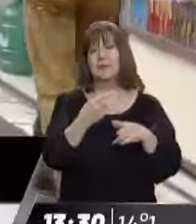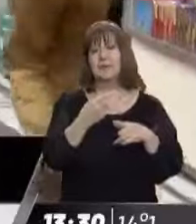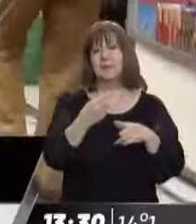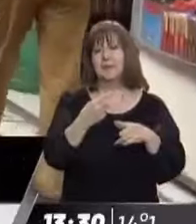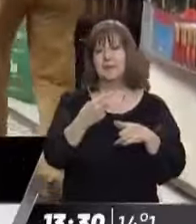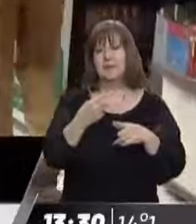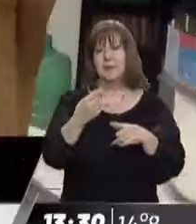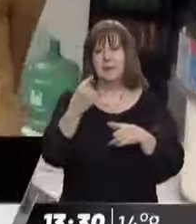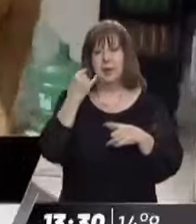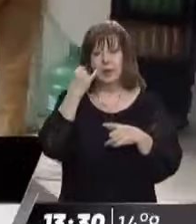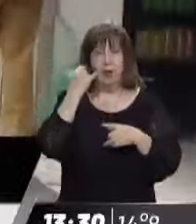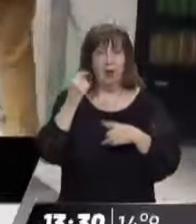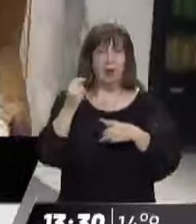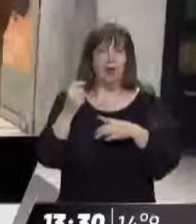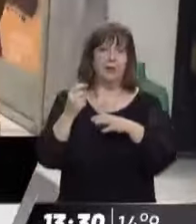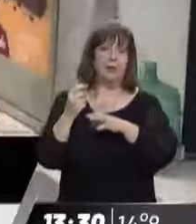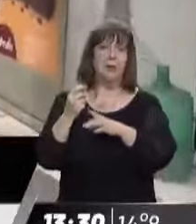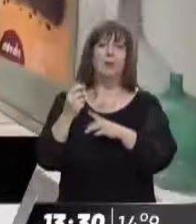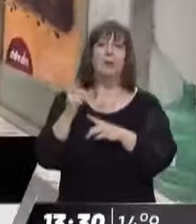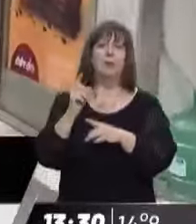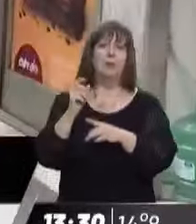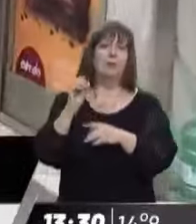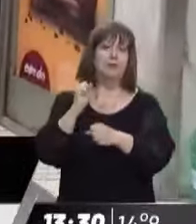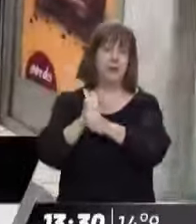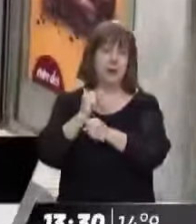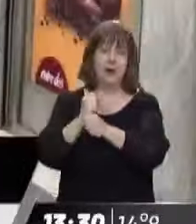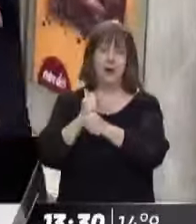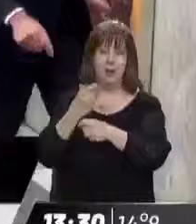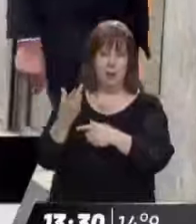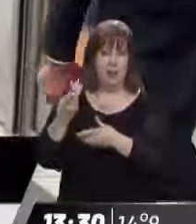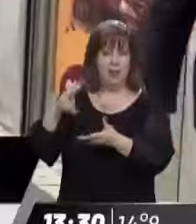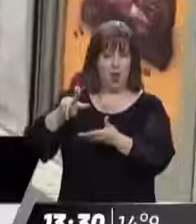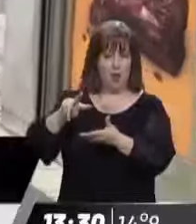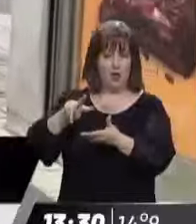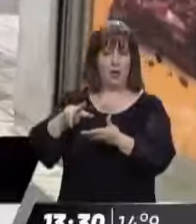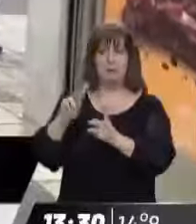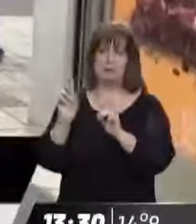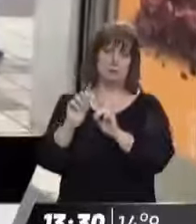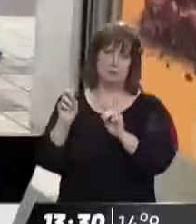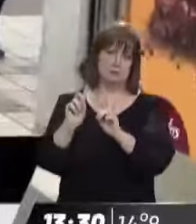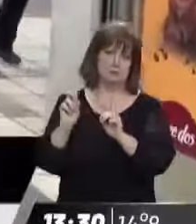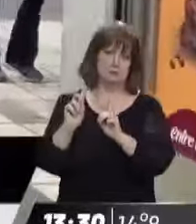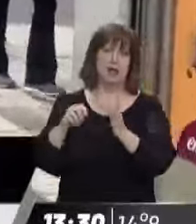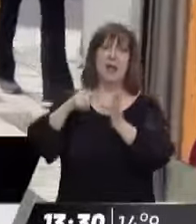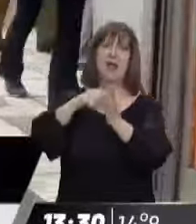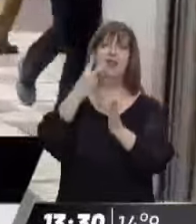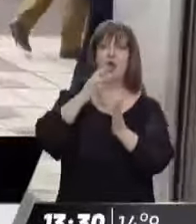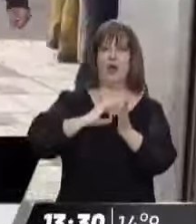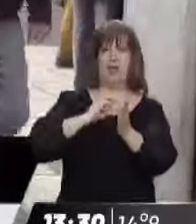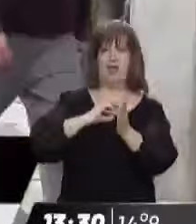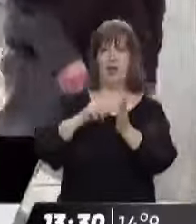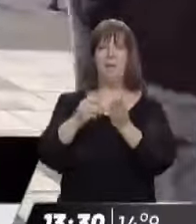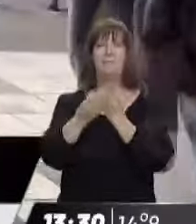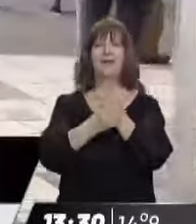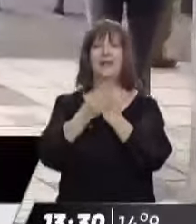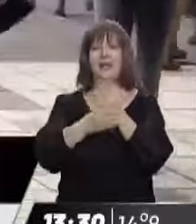por ejemplo tienen que hacer trabajar a lo que pueden trabajar los empleados y se le paga el doble. No, en el convenio firmado hace 2 años ahí con el